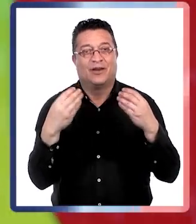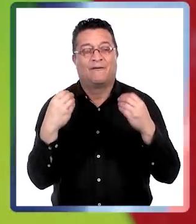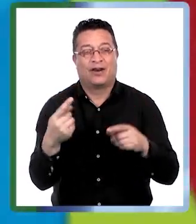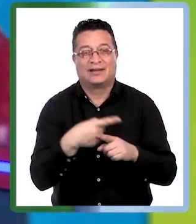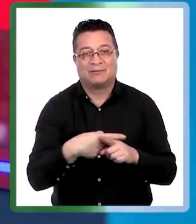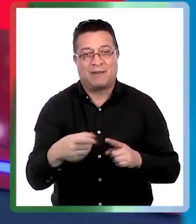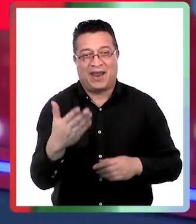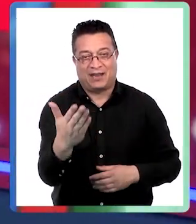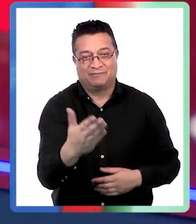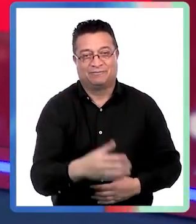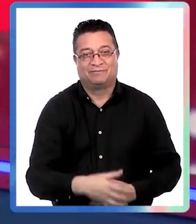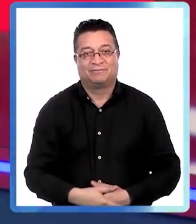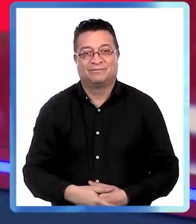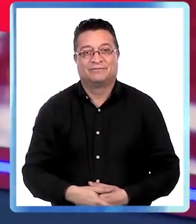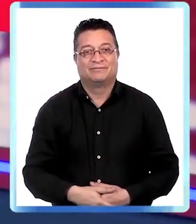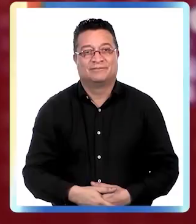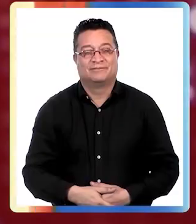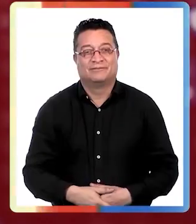tengan una excelente semana.